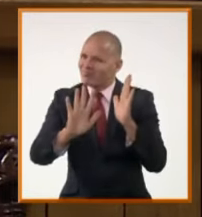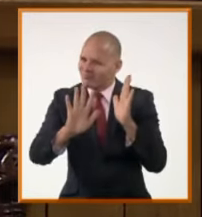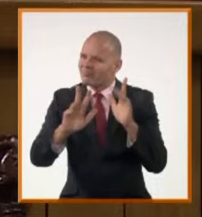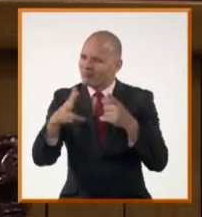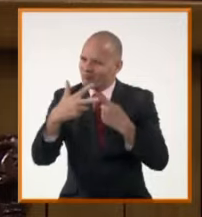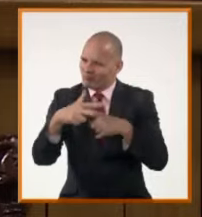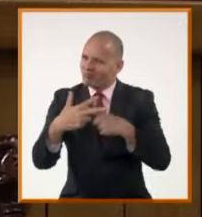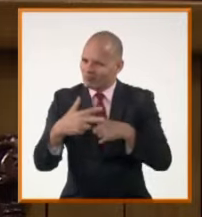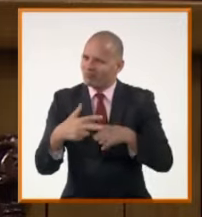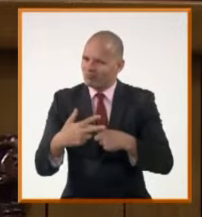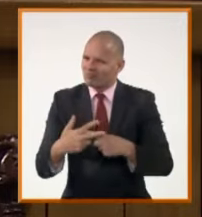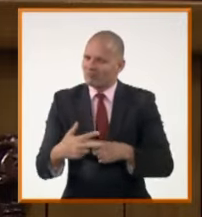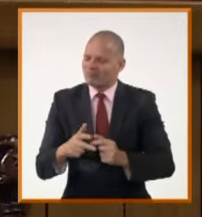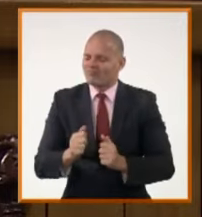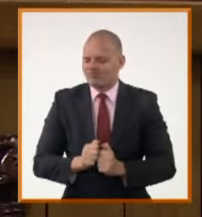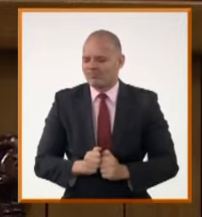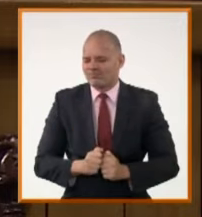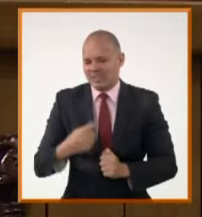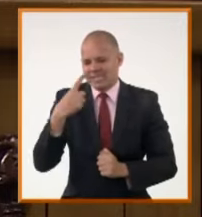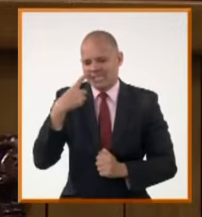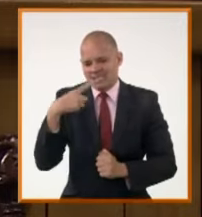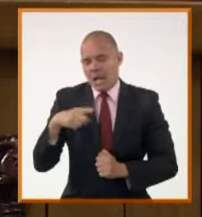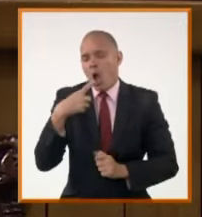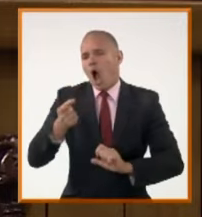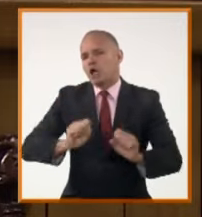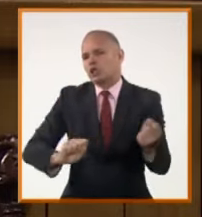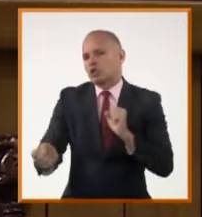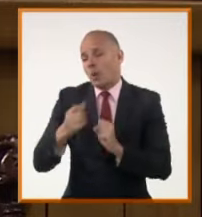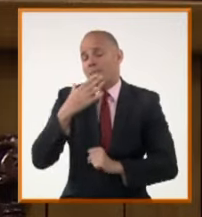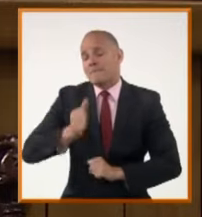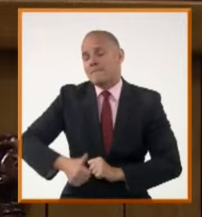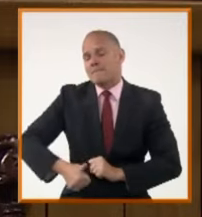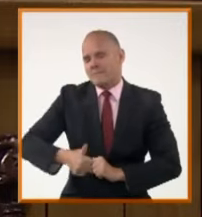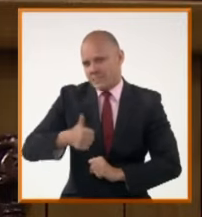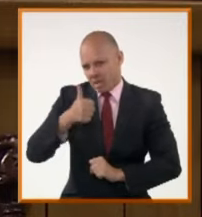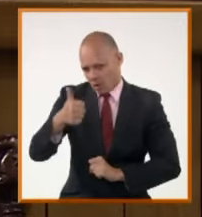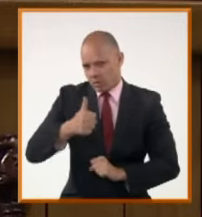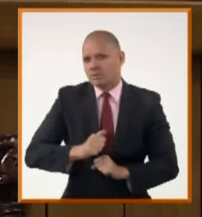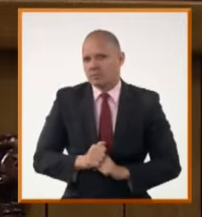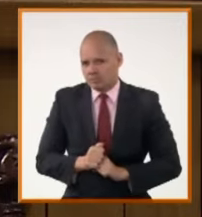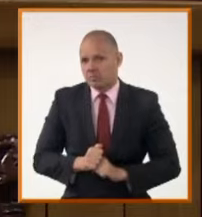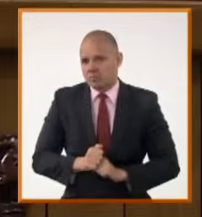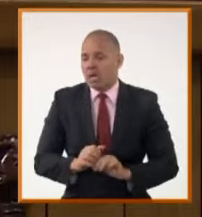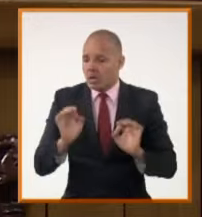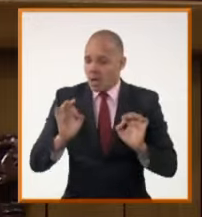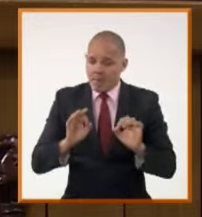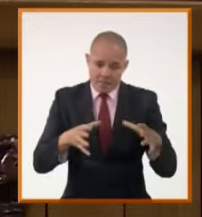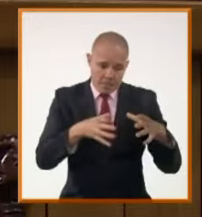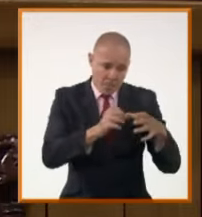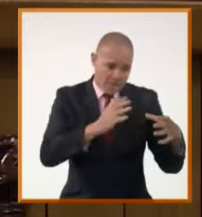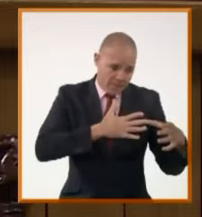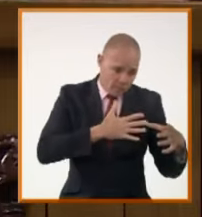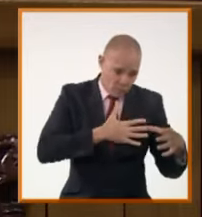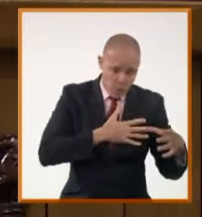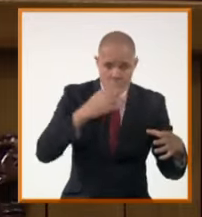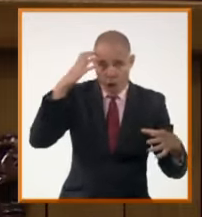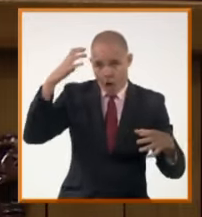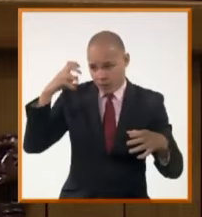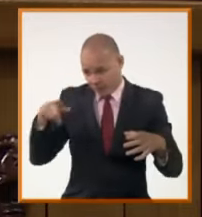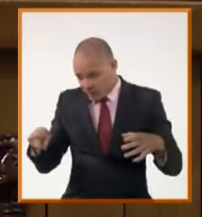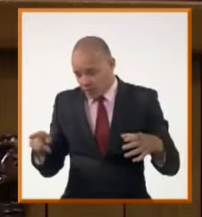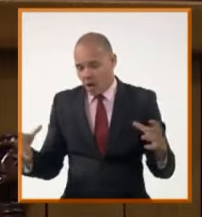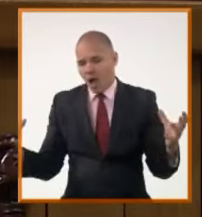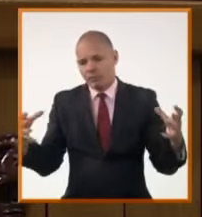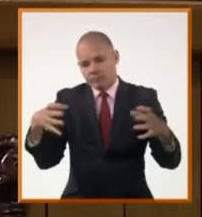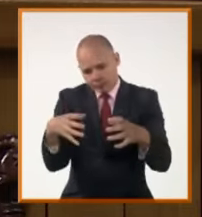determinadas normas que nos permitan conducir ese proceso por el camino correcto y que en beneficio de